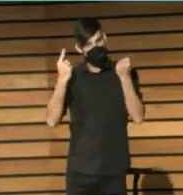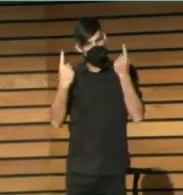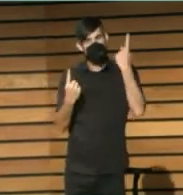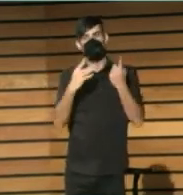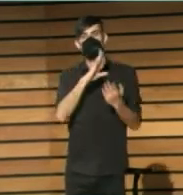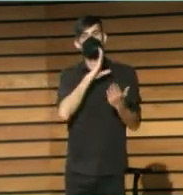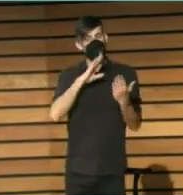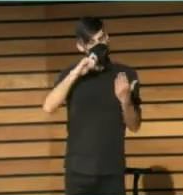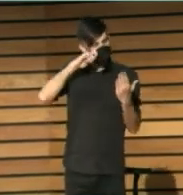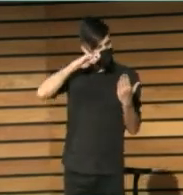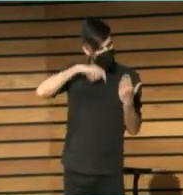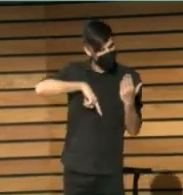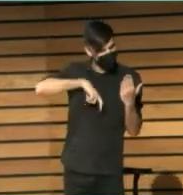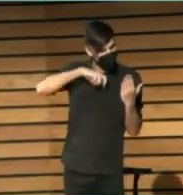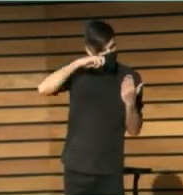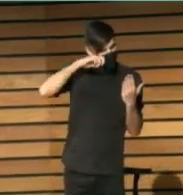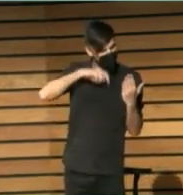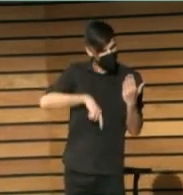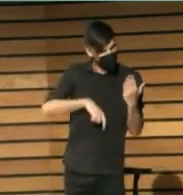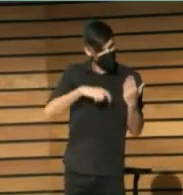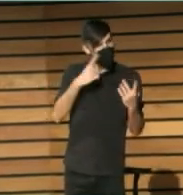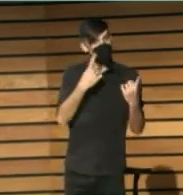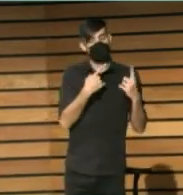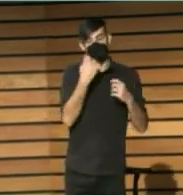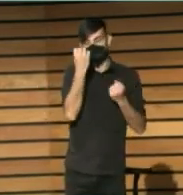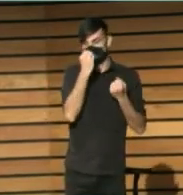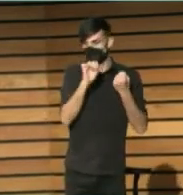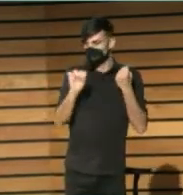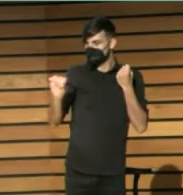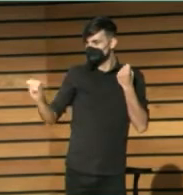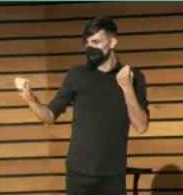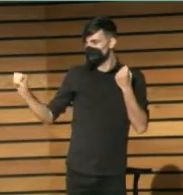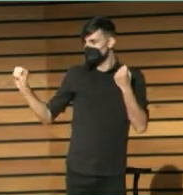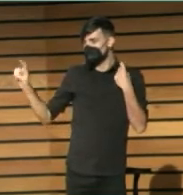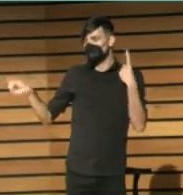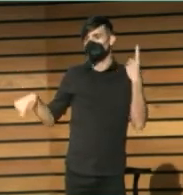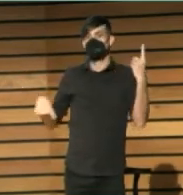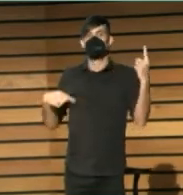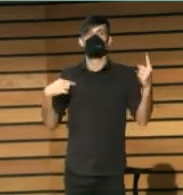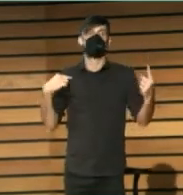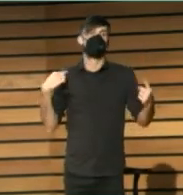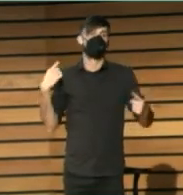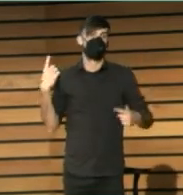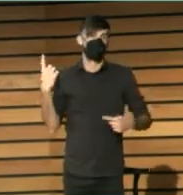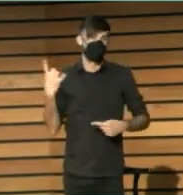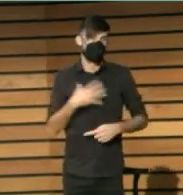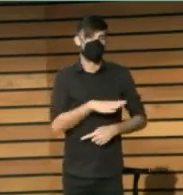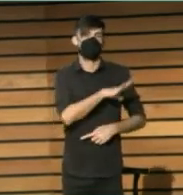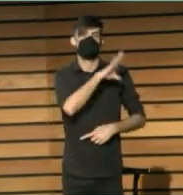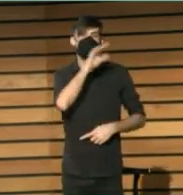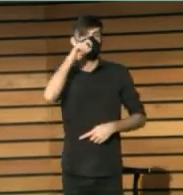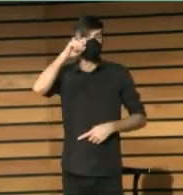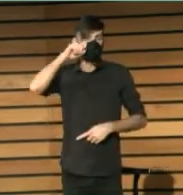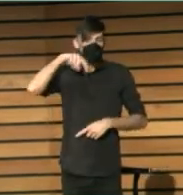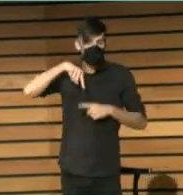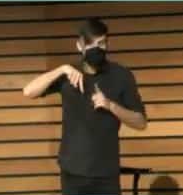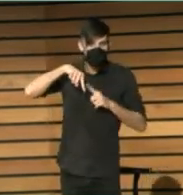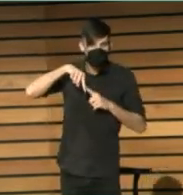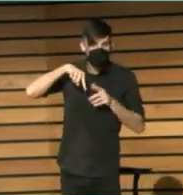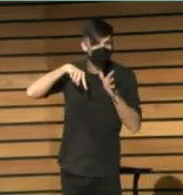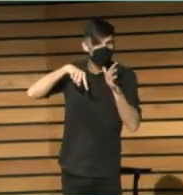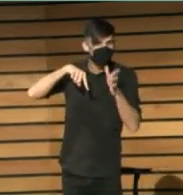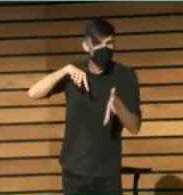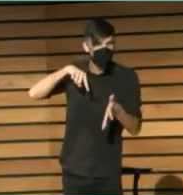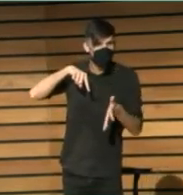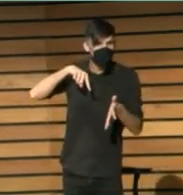entonces miraba para otro lado. Yo hasta muy tarde no supe cómo era la naturaleza de sus lágrimas. Aún yo no